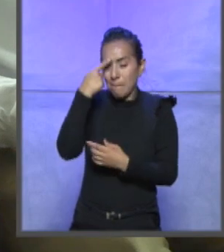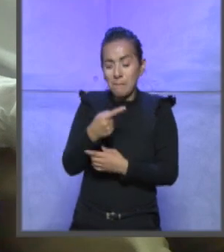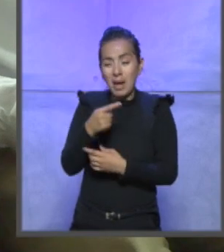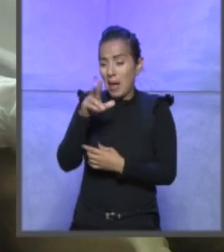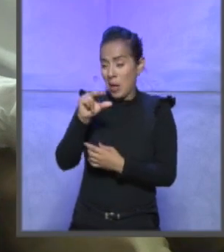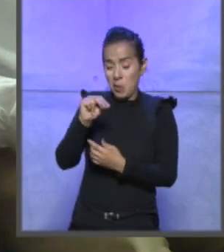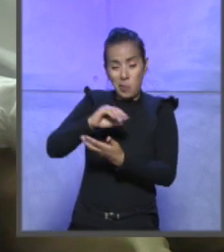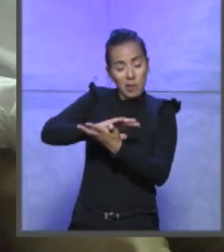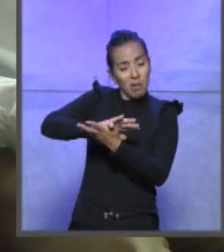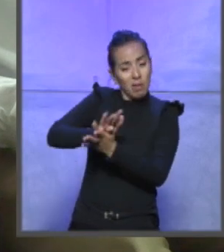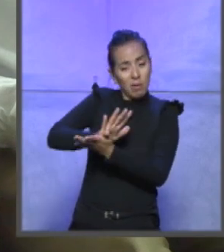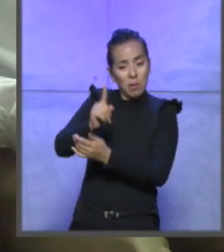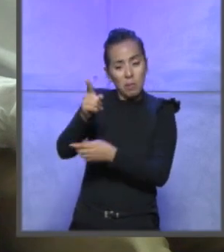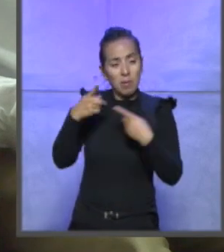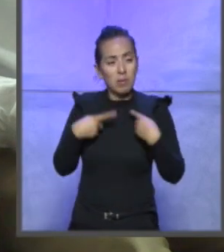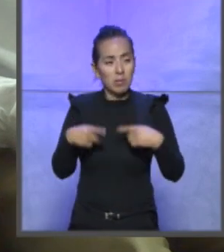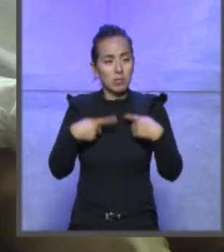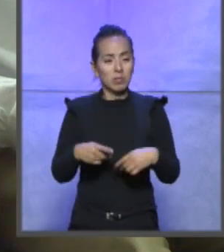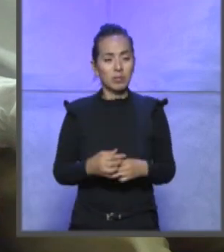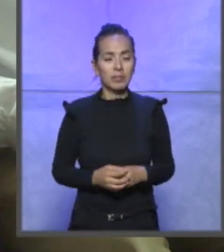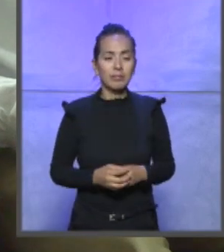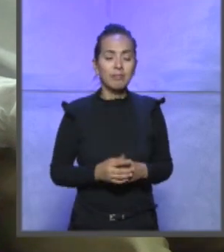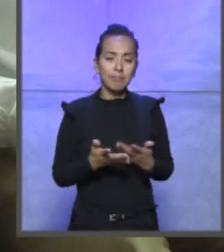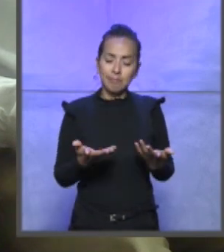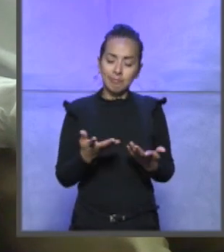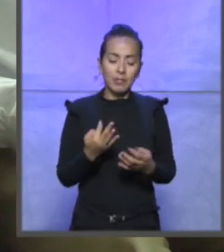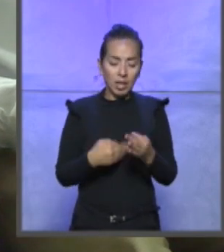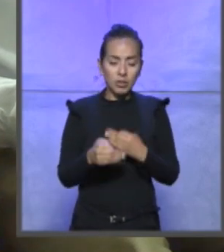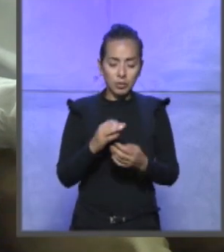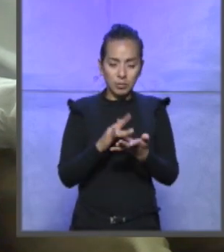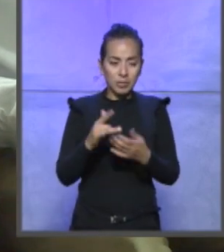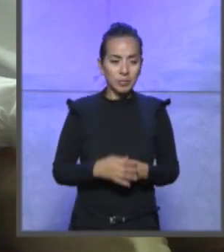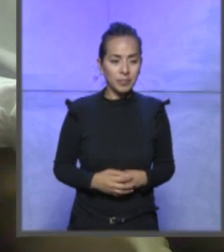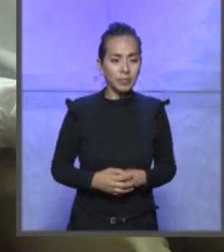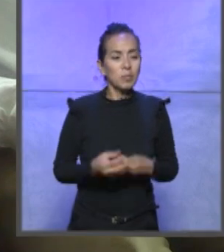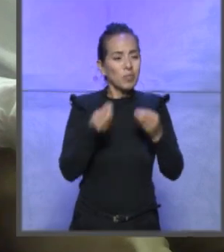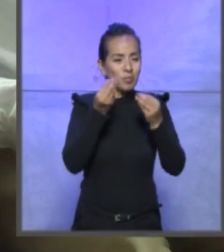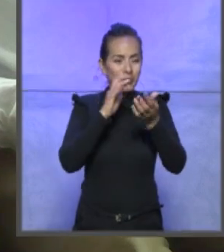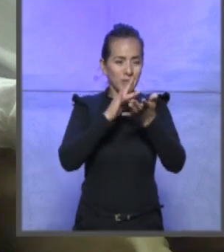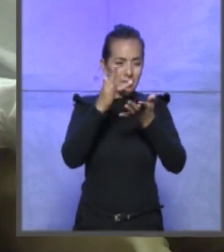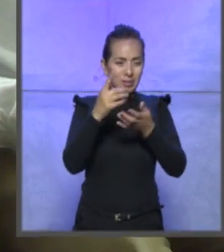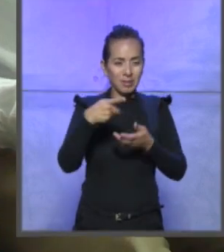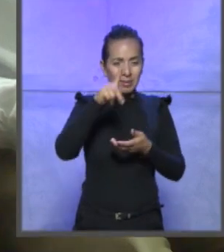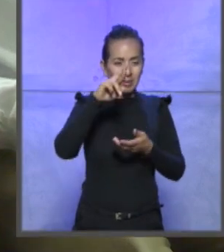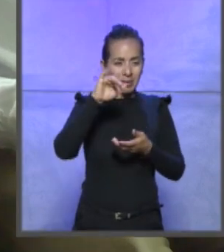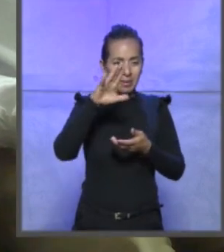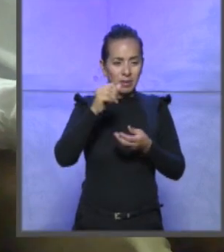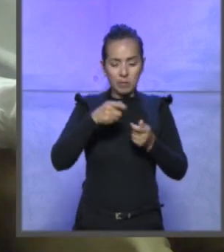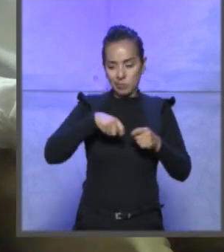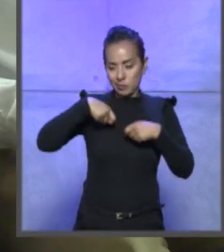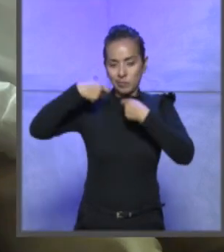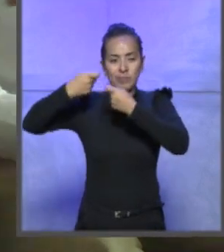no discriminar a una persona. Sería todo mi parte. Muchísimas gracias, Carla. Si le cedes